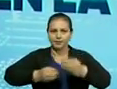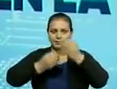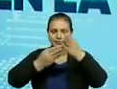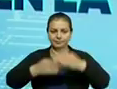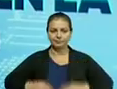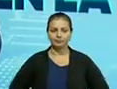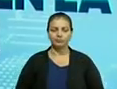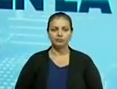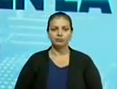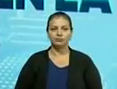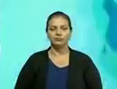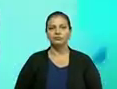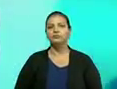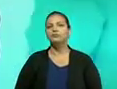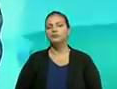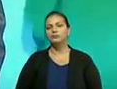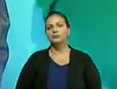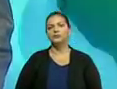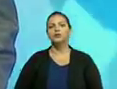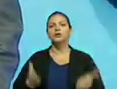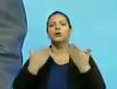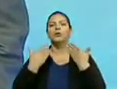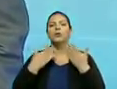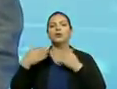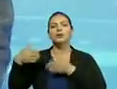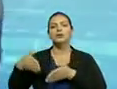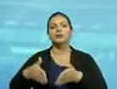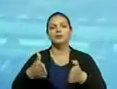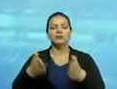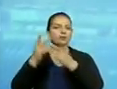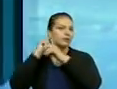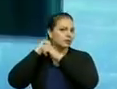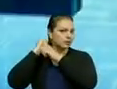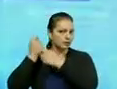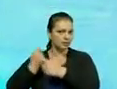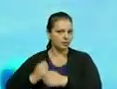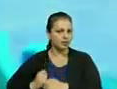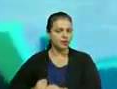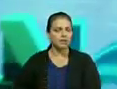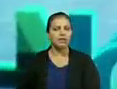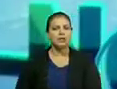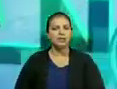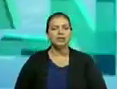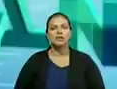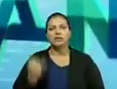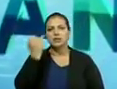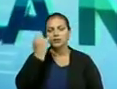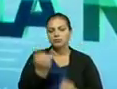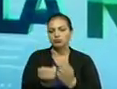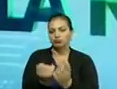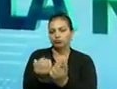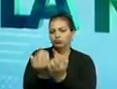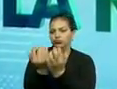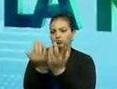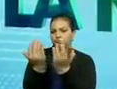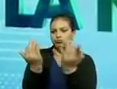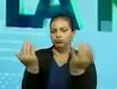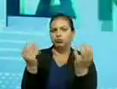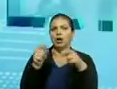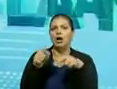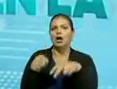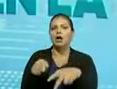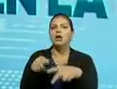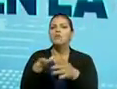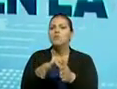una llamada ciudadana alertó a la policía de la presencia de una osamenta en medio de matorrales a